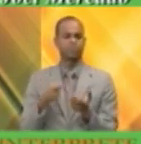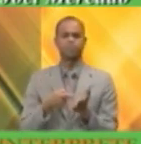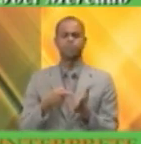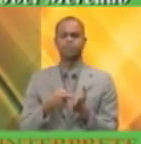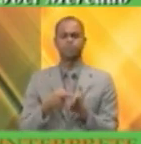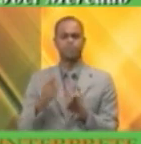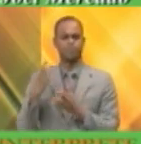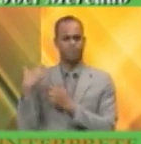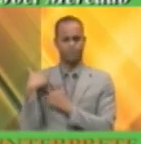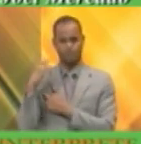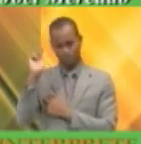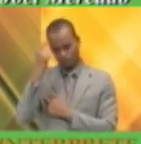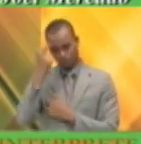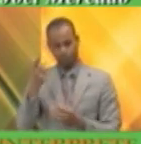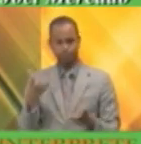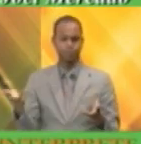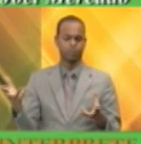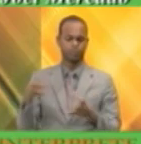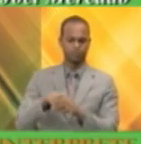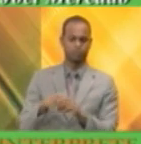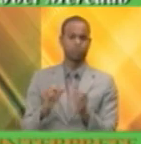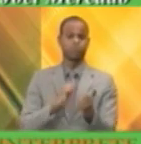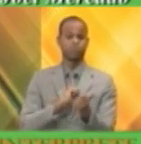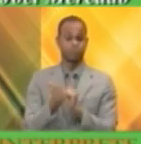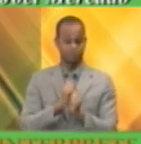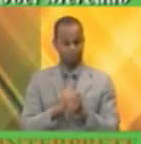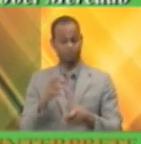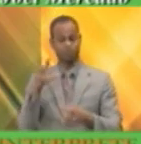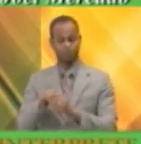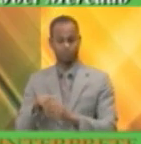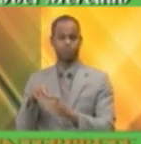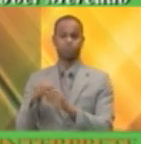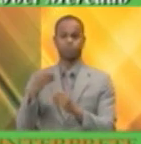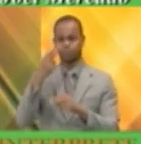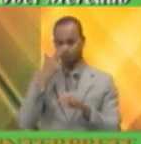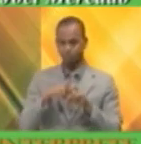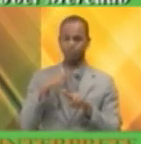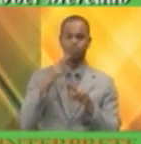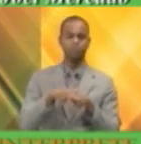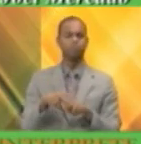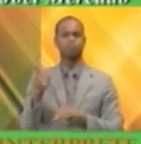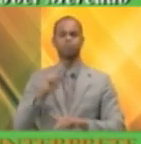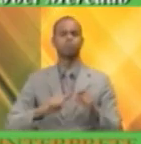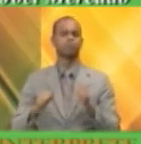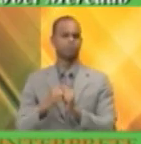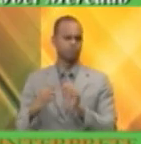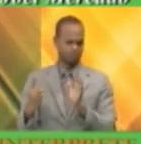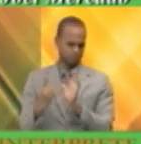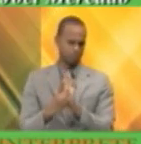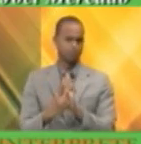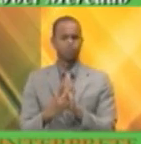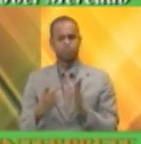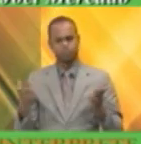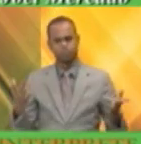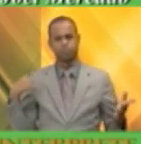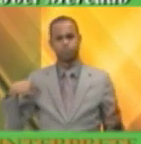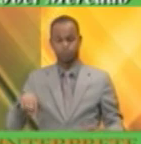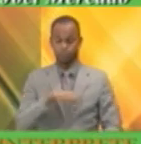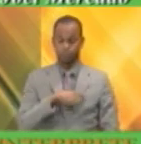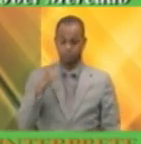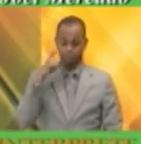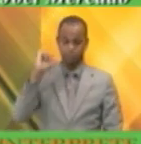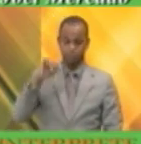la, sí, en la, claro, inclusión deportiva y recreativa, ocio y esparcimiento de personas con discapacidad. Y nosotros hemos visto bien